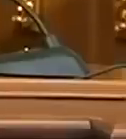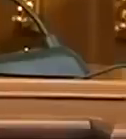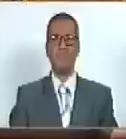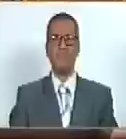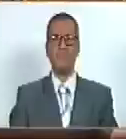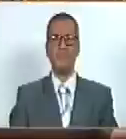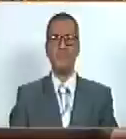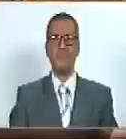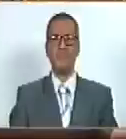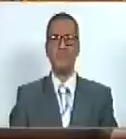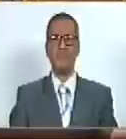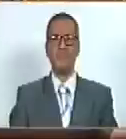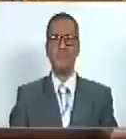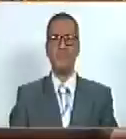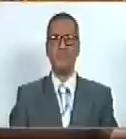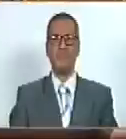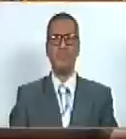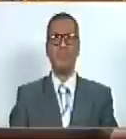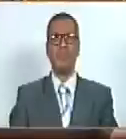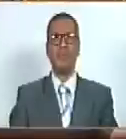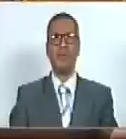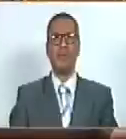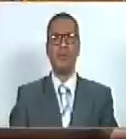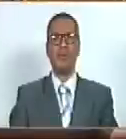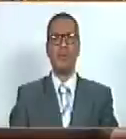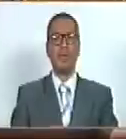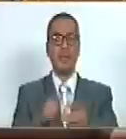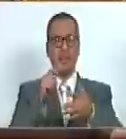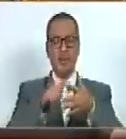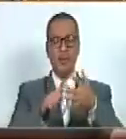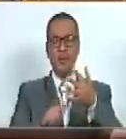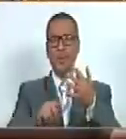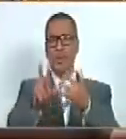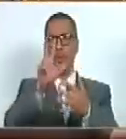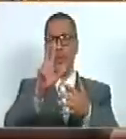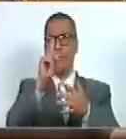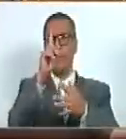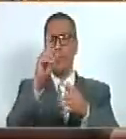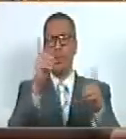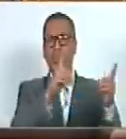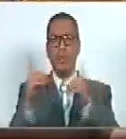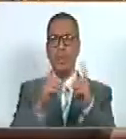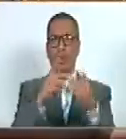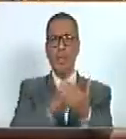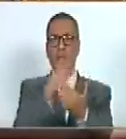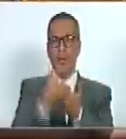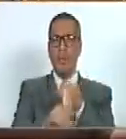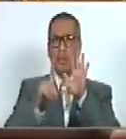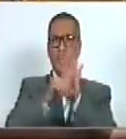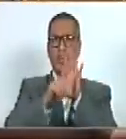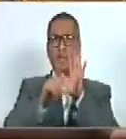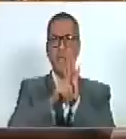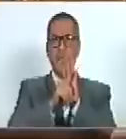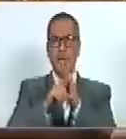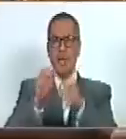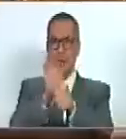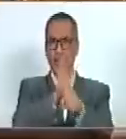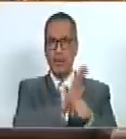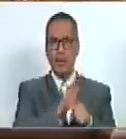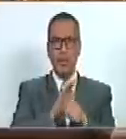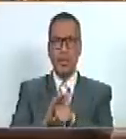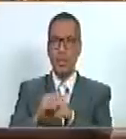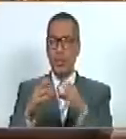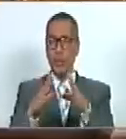complicidad de actores políticos venezolanos. Y punto número 3, primera discusión del proyecto de ley para la protección de